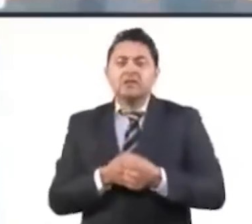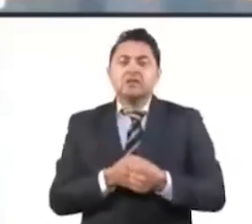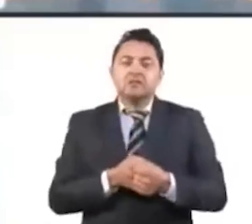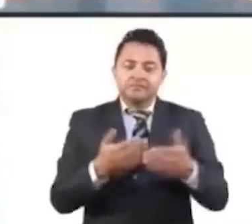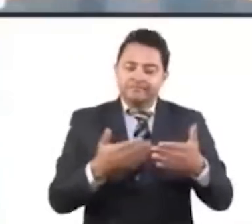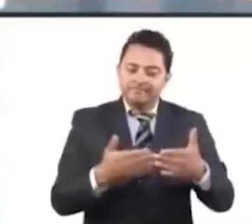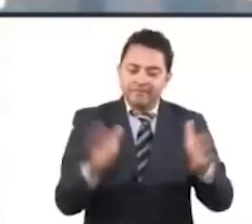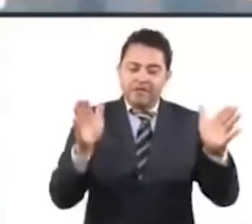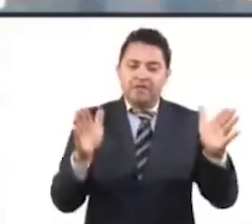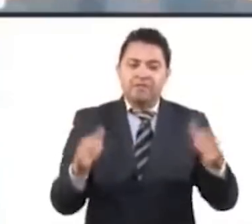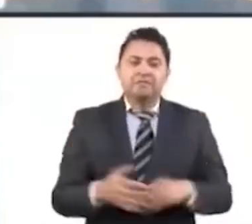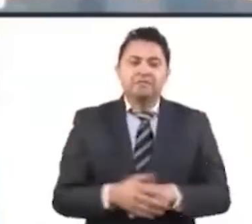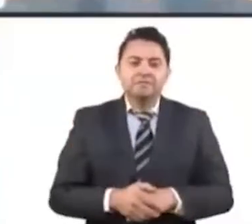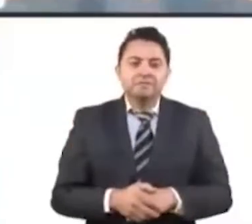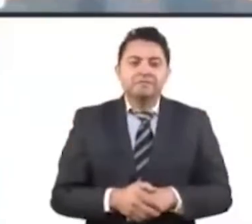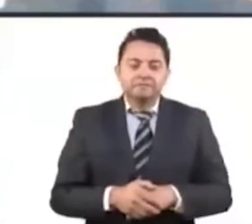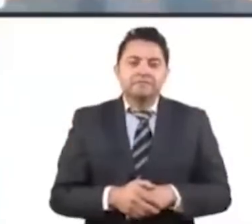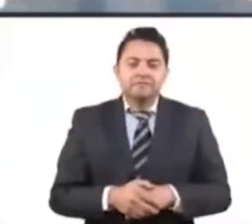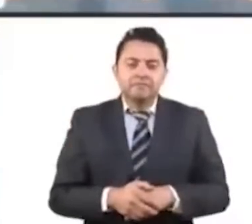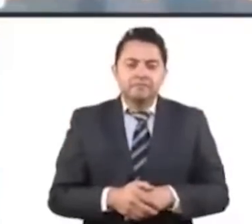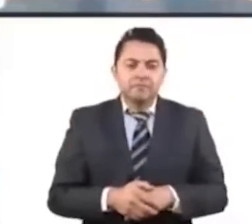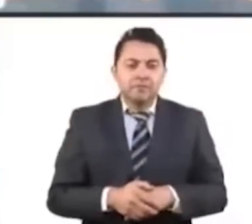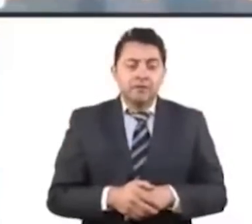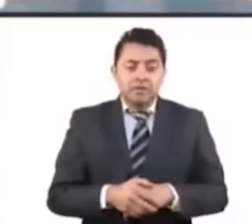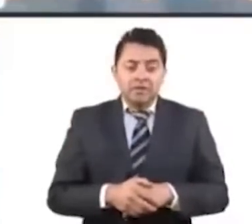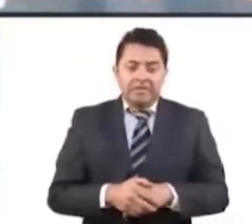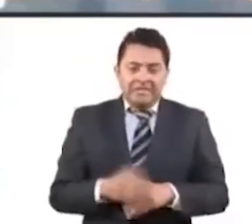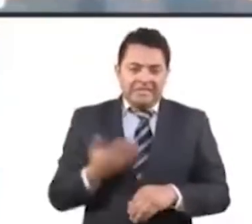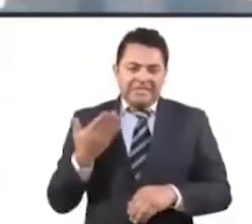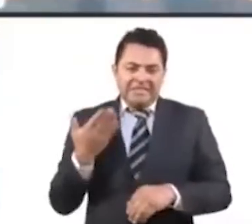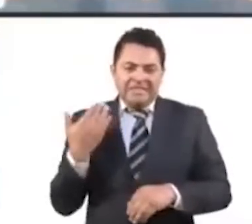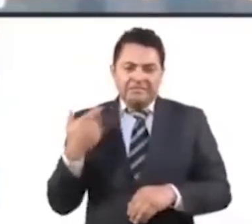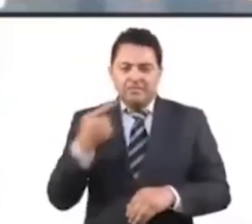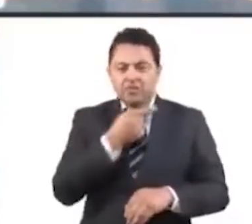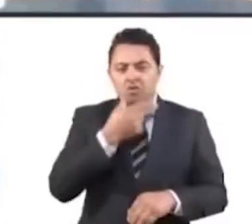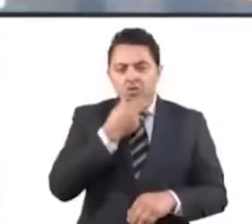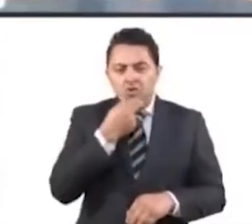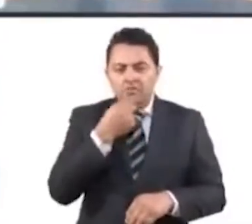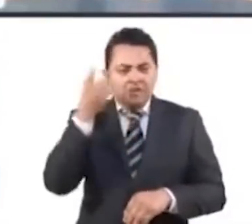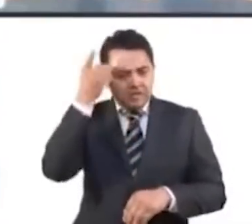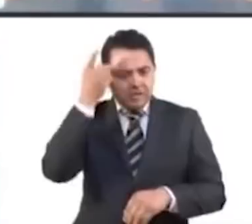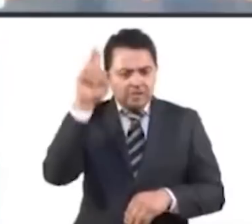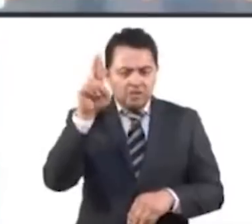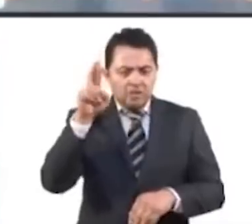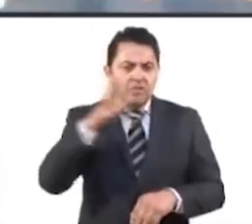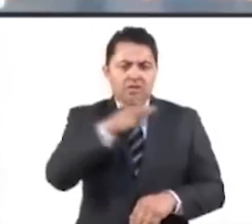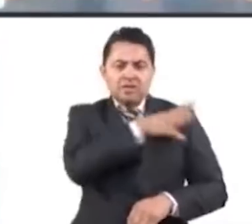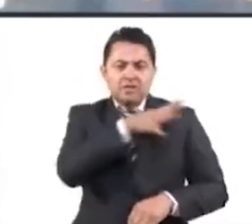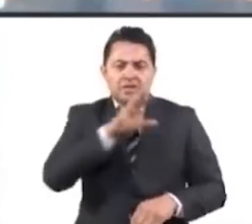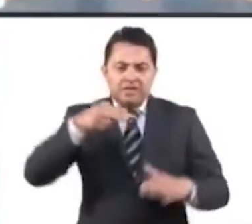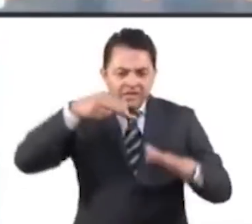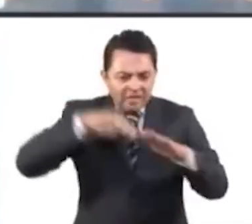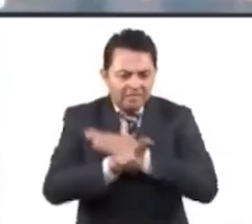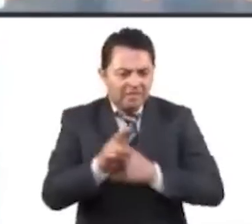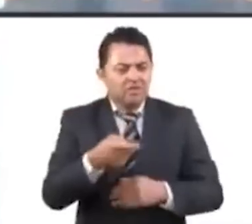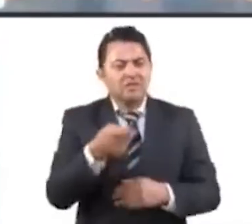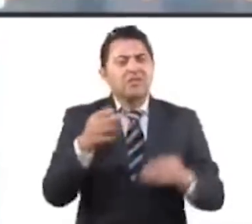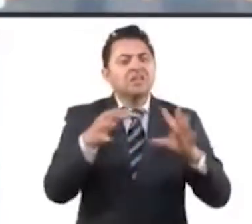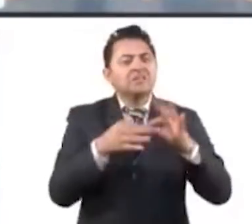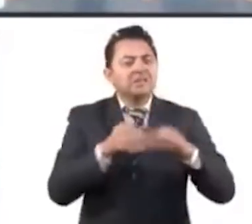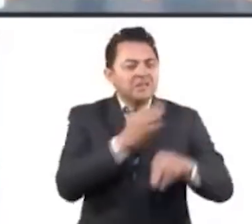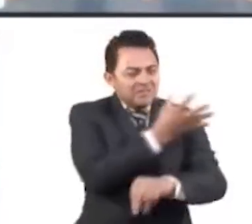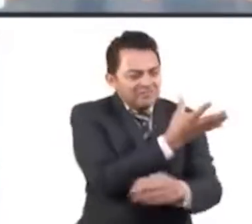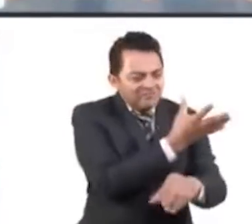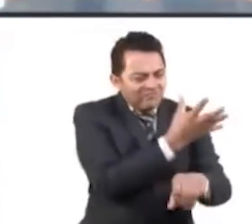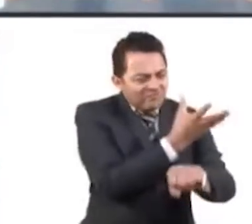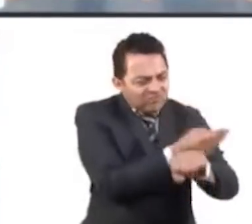La rehabilitación, como lo mencionó el director general del metro, se hizo con base en